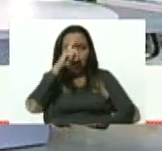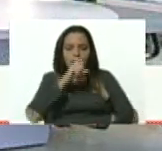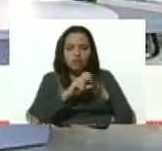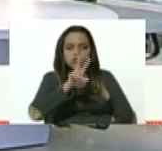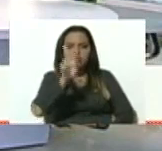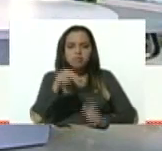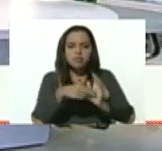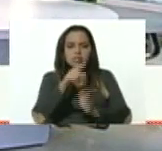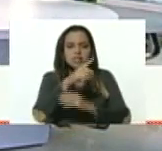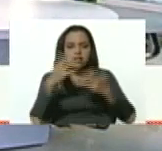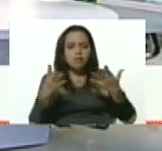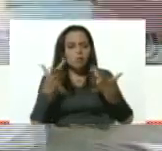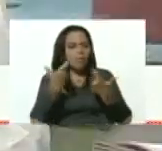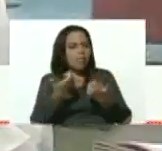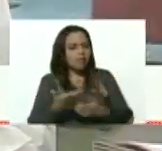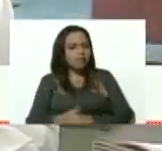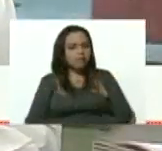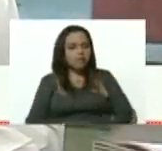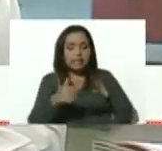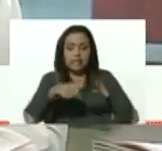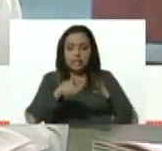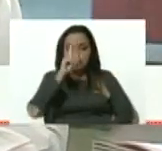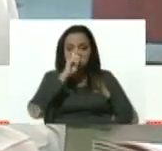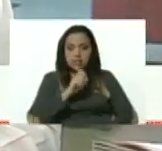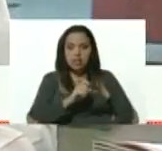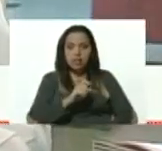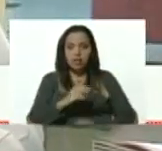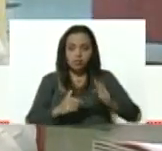de batalla económica? Sí, este año vamos a construir